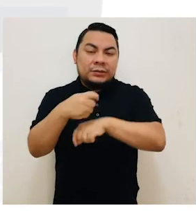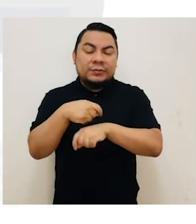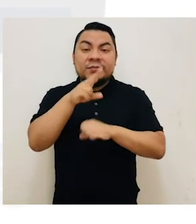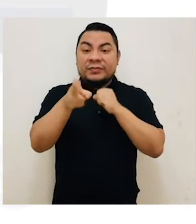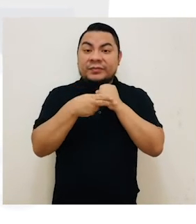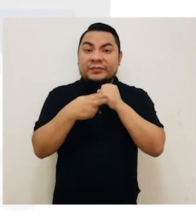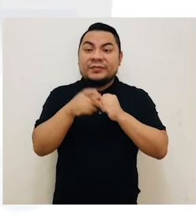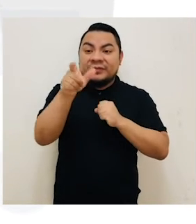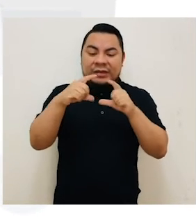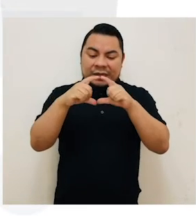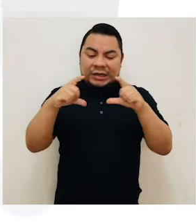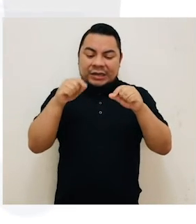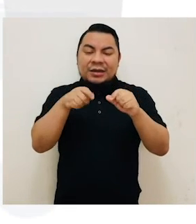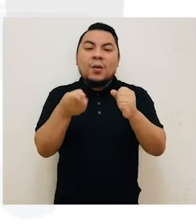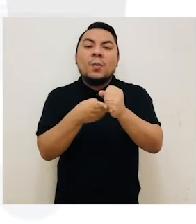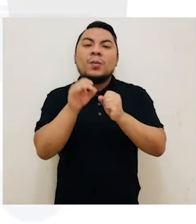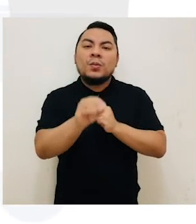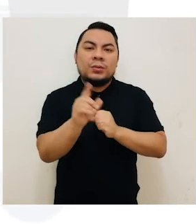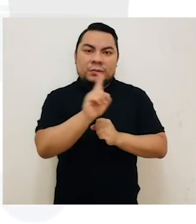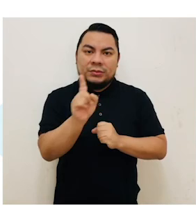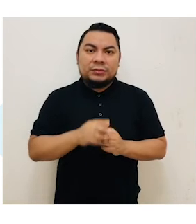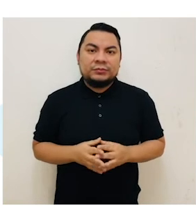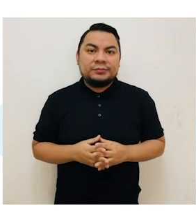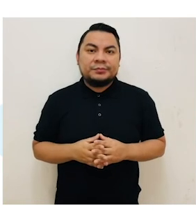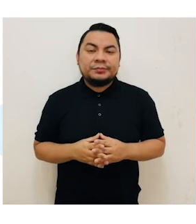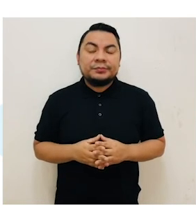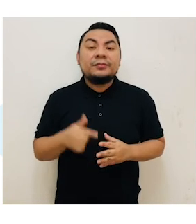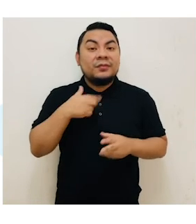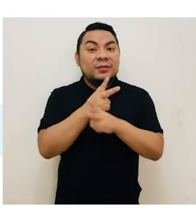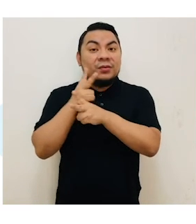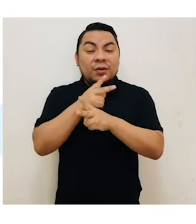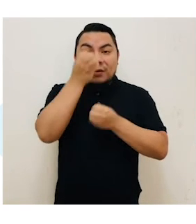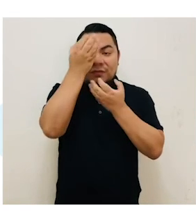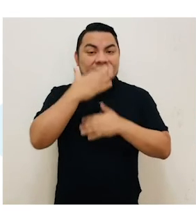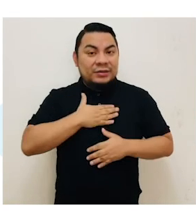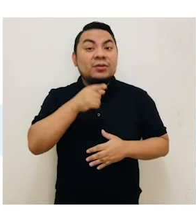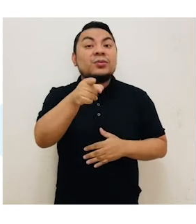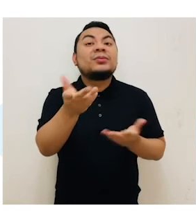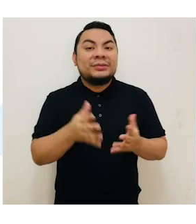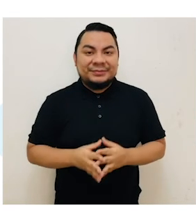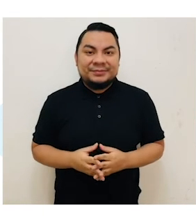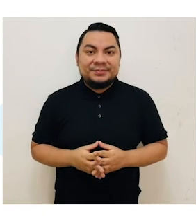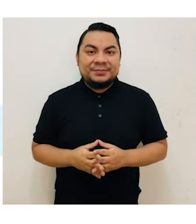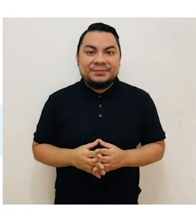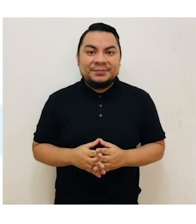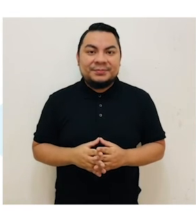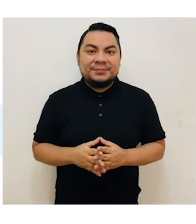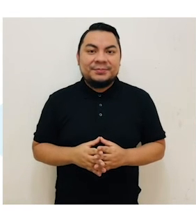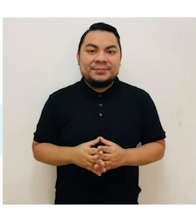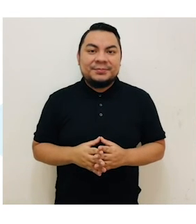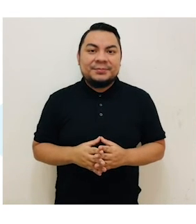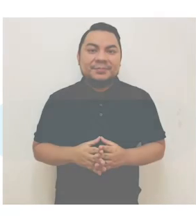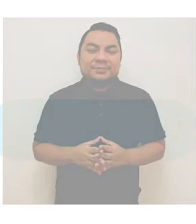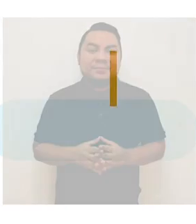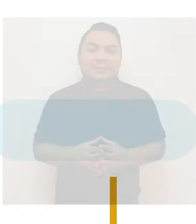No guardes los datos de tu tarjeta en la aplicación o sitio web. Yo cuido mis datos personales. ¿Y tú?